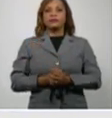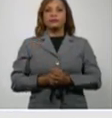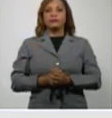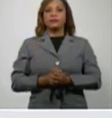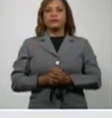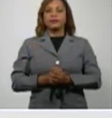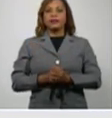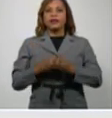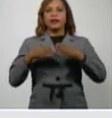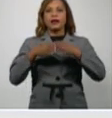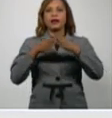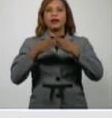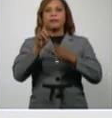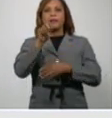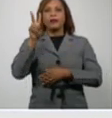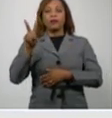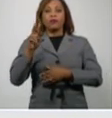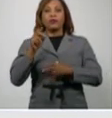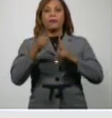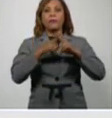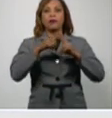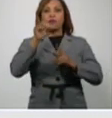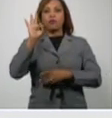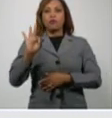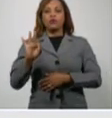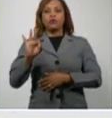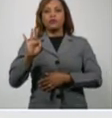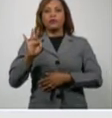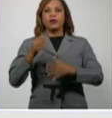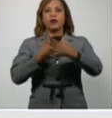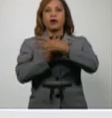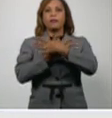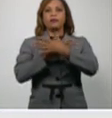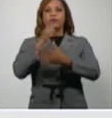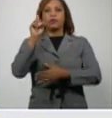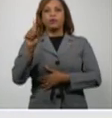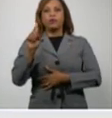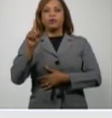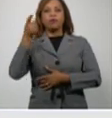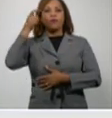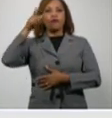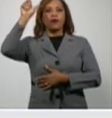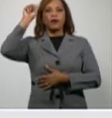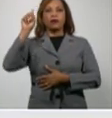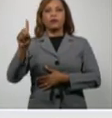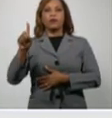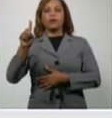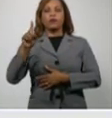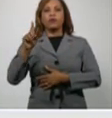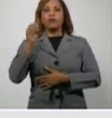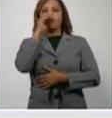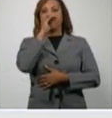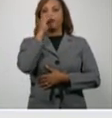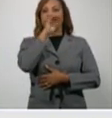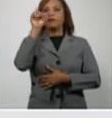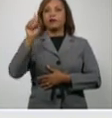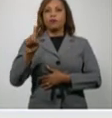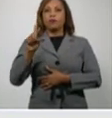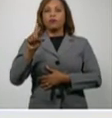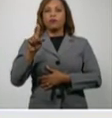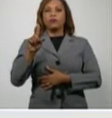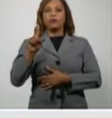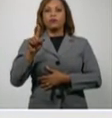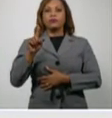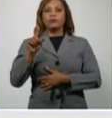autóctonos, de Bayamo 8, de Campechuela, Boyarriba, Guisa y Manzanillo, 1 de cada